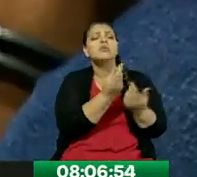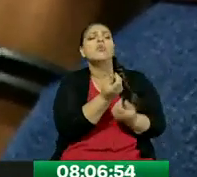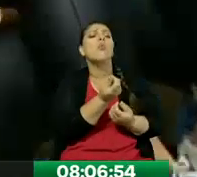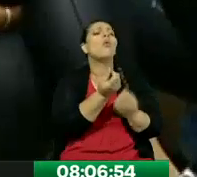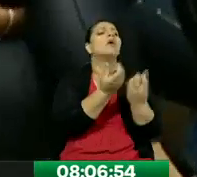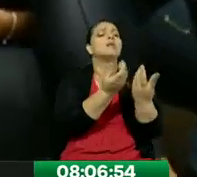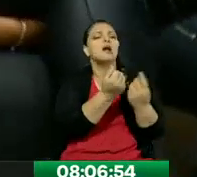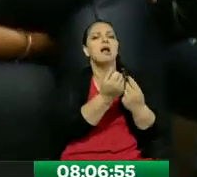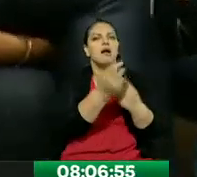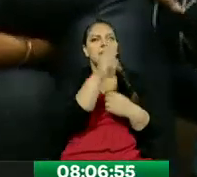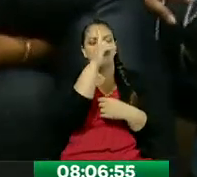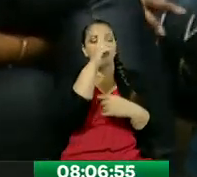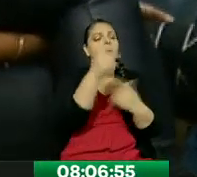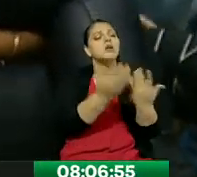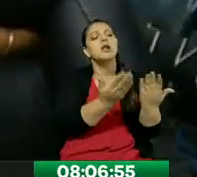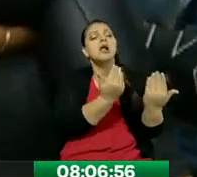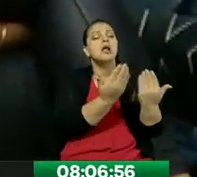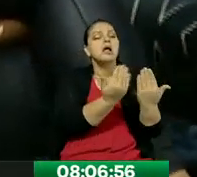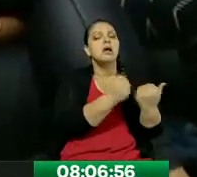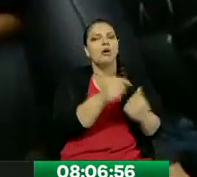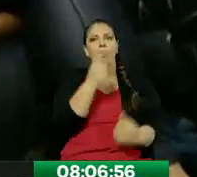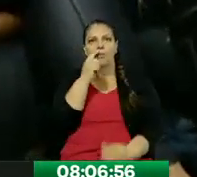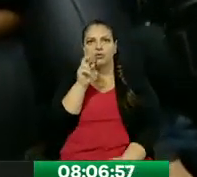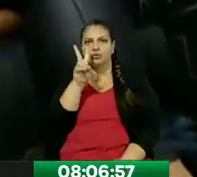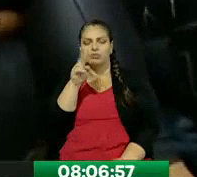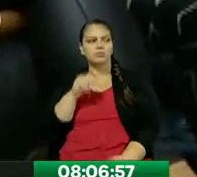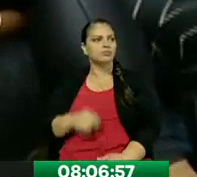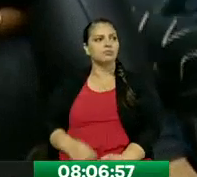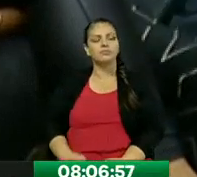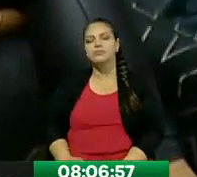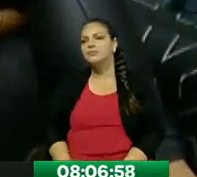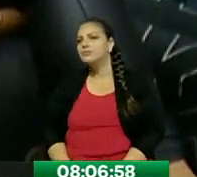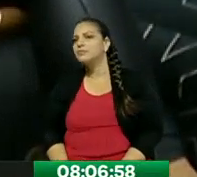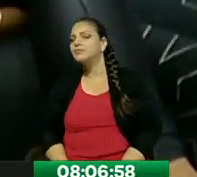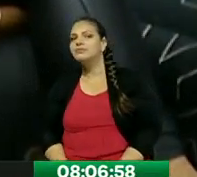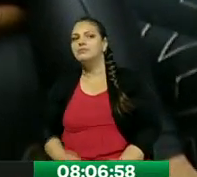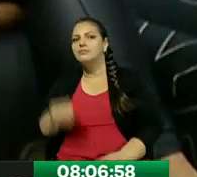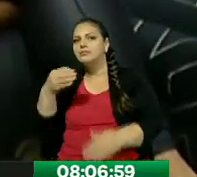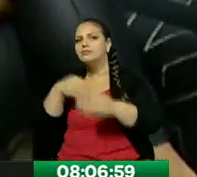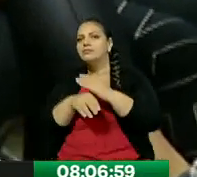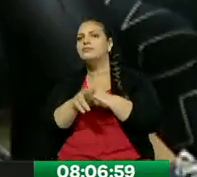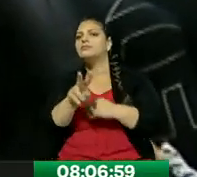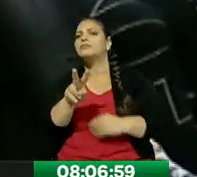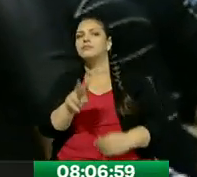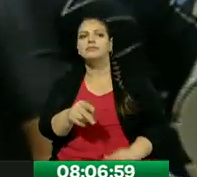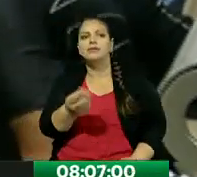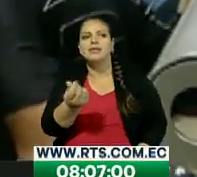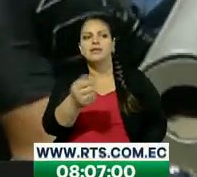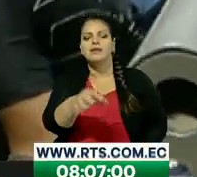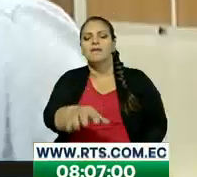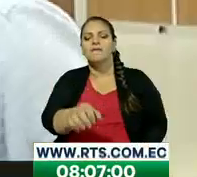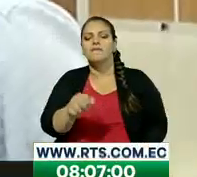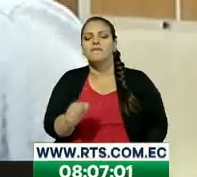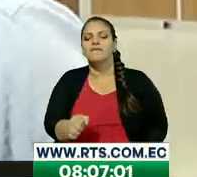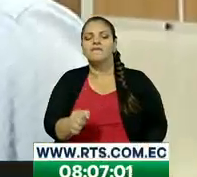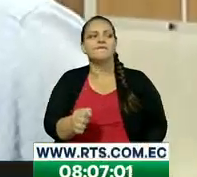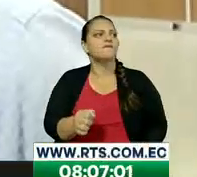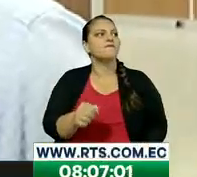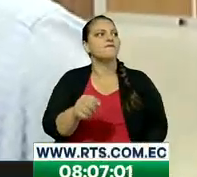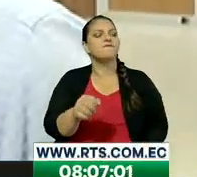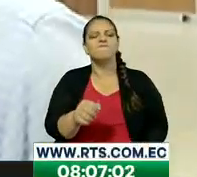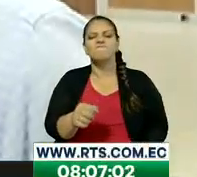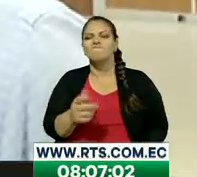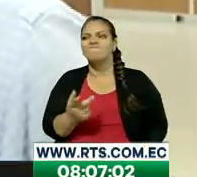valor. En esta ocasión le apuntaron a la caja registradora, aunque no lograron su cometido. En ese momento